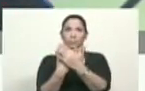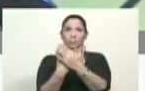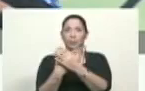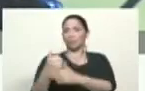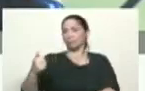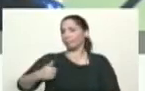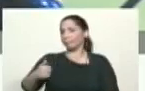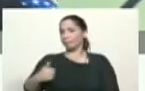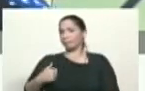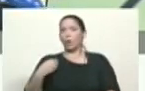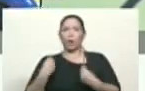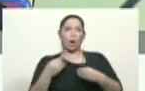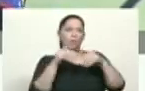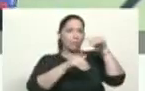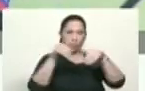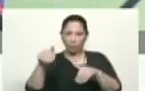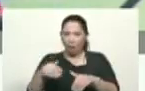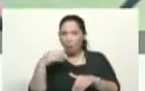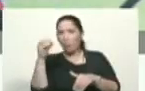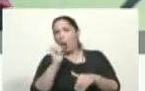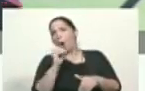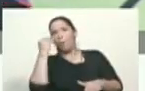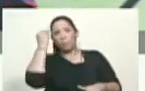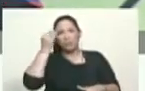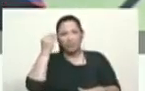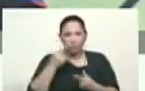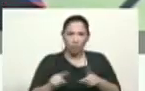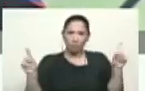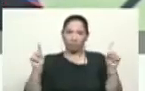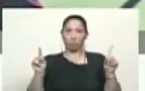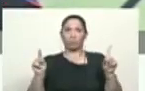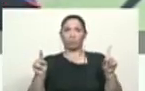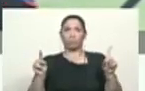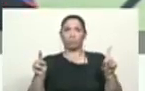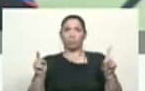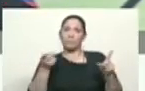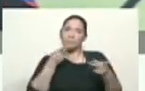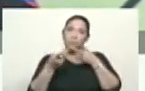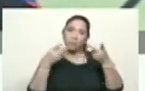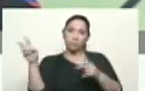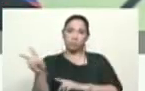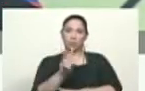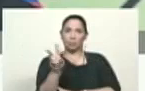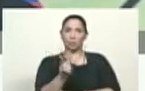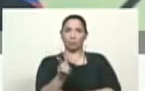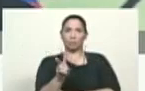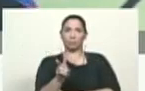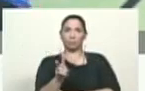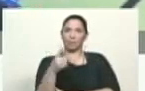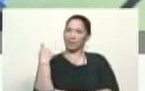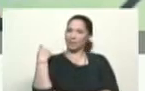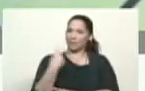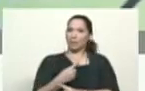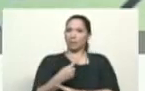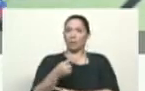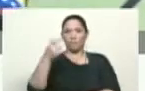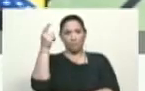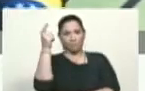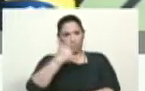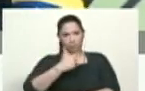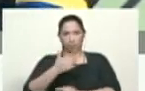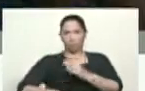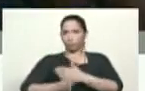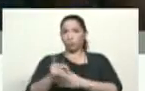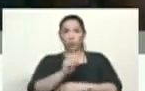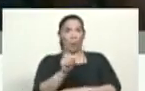independientemente de cómo votemos o cómo pensemos en el momento de la política en Venezuela. Tenemos que estar firmes. Nosotros no podemos